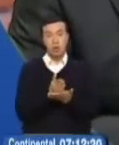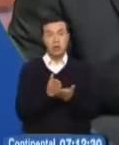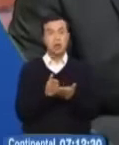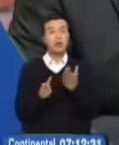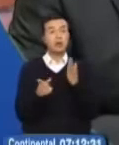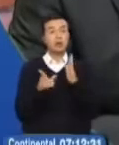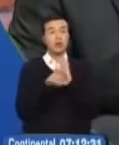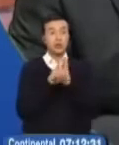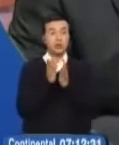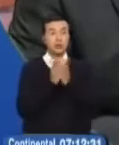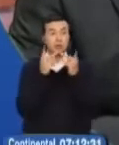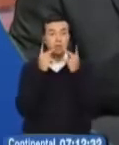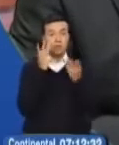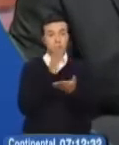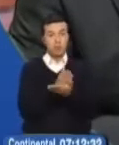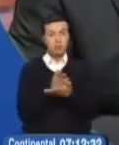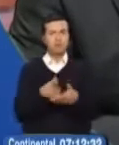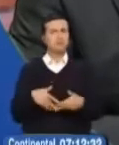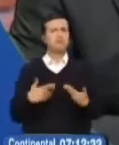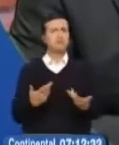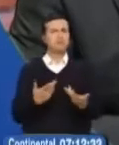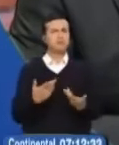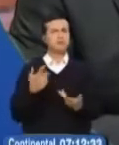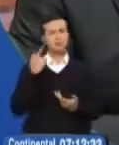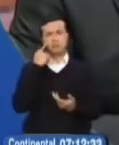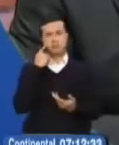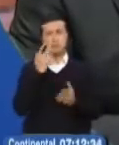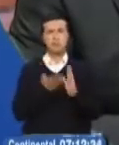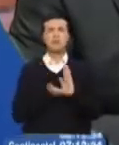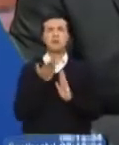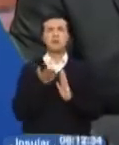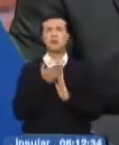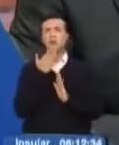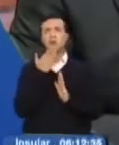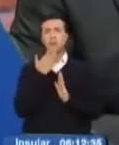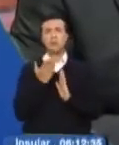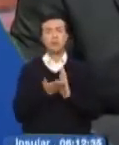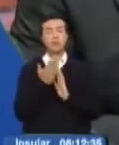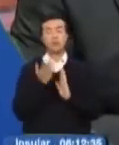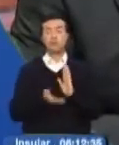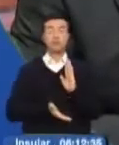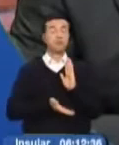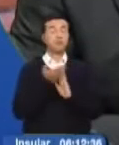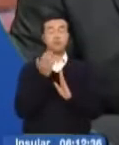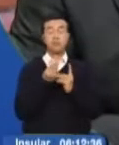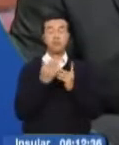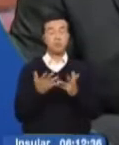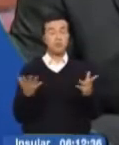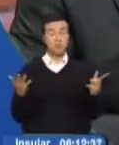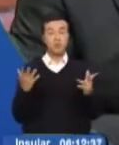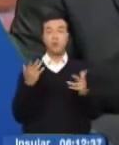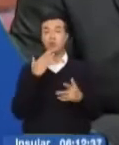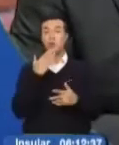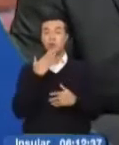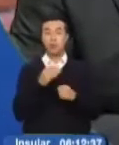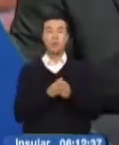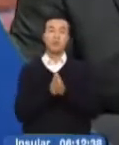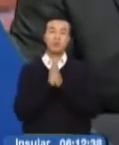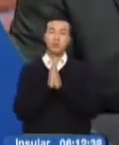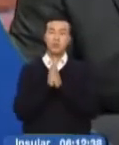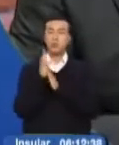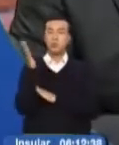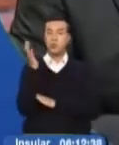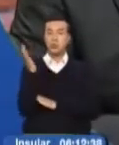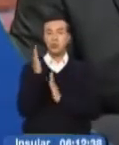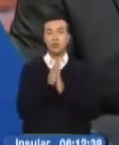la losep razón por la cual existió un incremento digamos exponencial de la presentación de solicitudes por